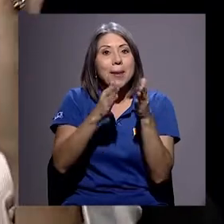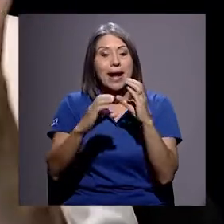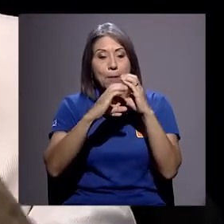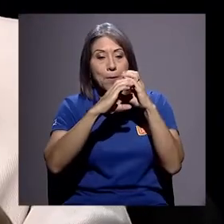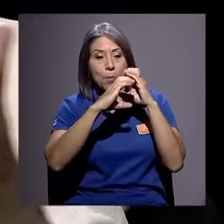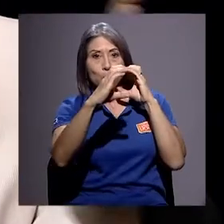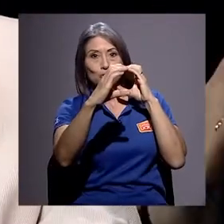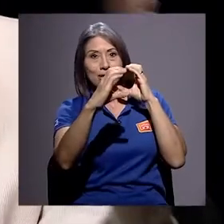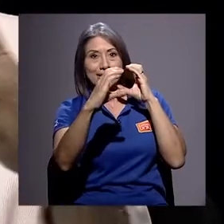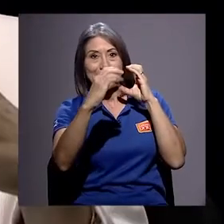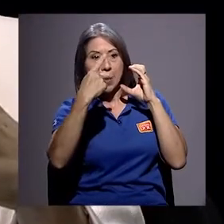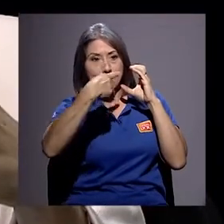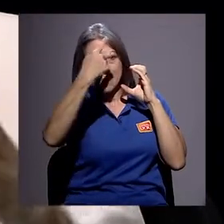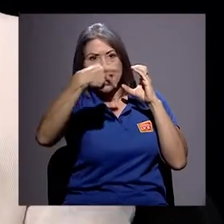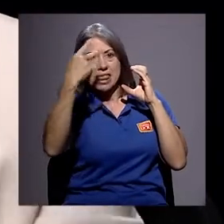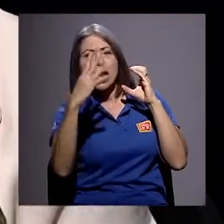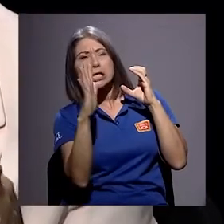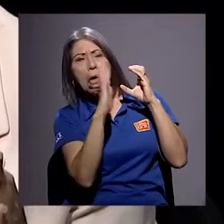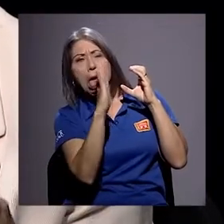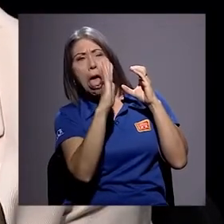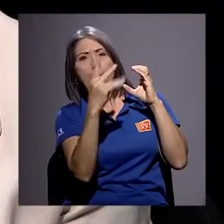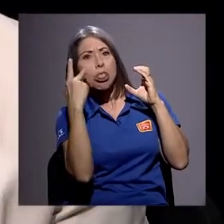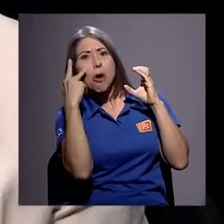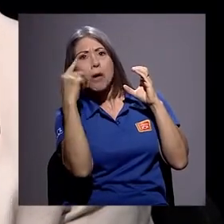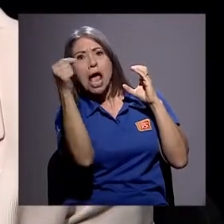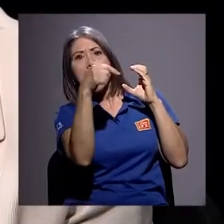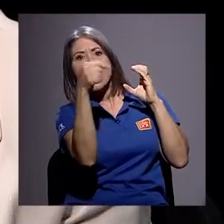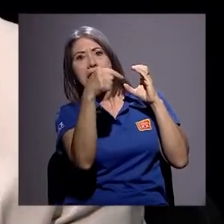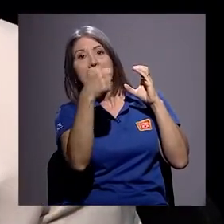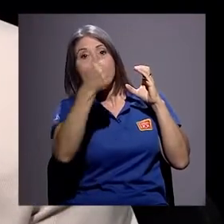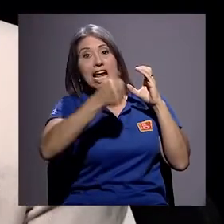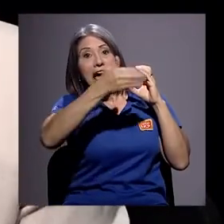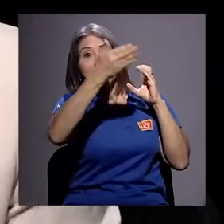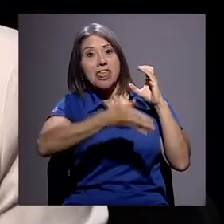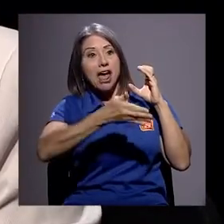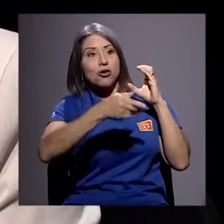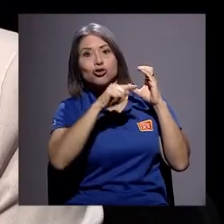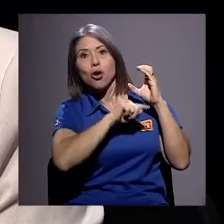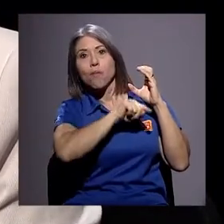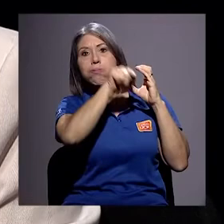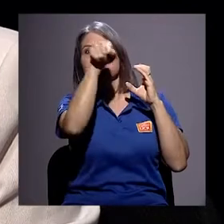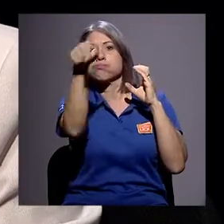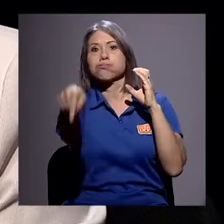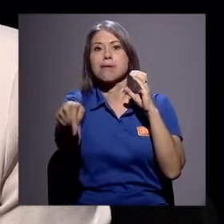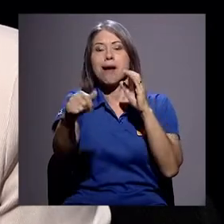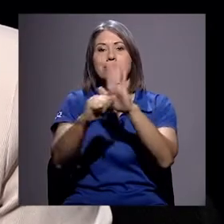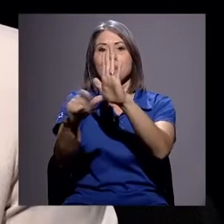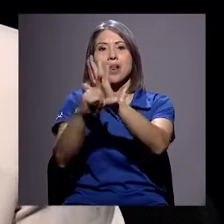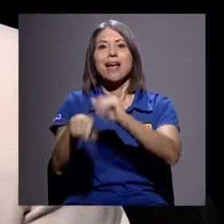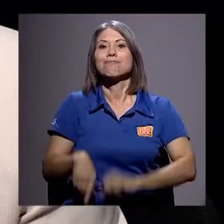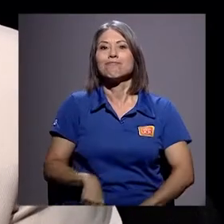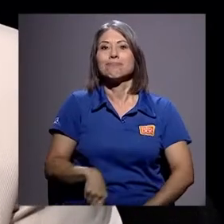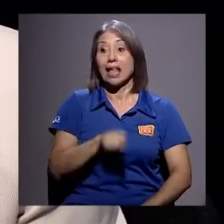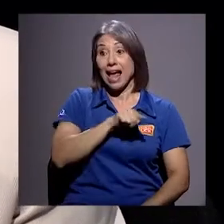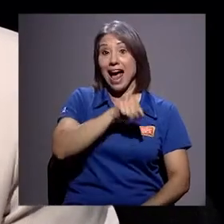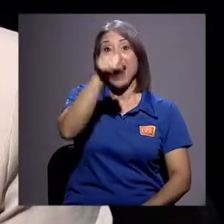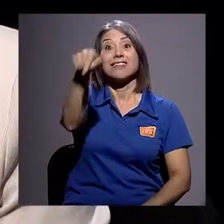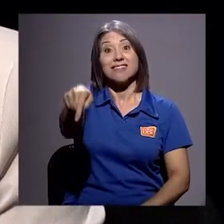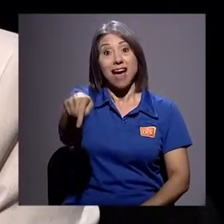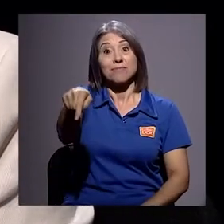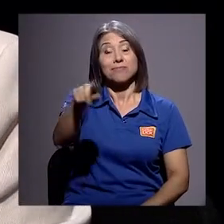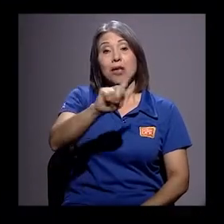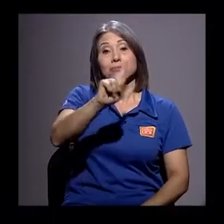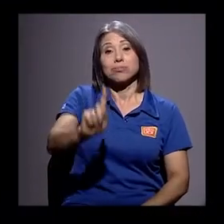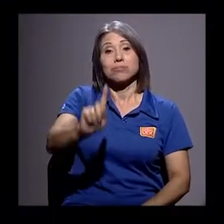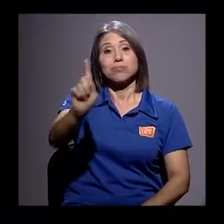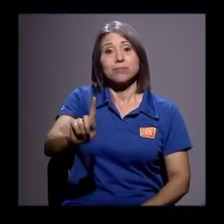polarizados que la gente no puede ver que van en fort meten a sus candidatos y mandan el bus a la asamblea verdad y allá se bajan los que la cantidad